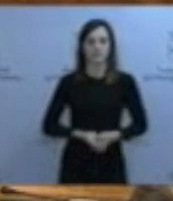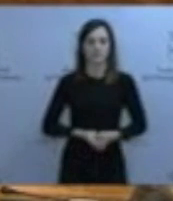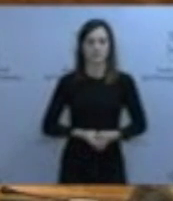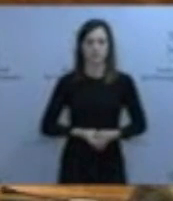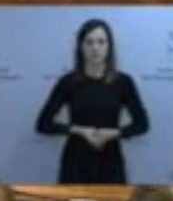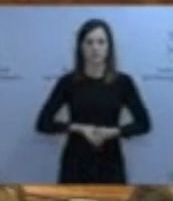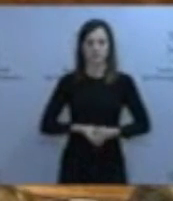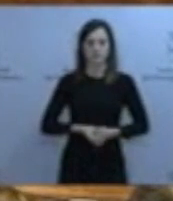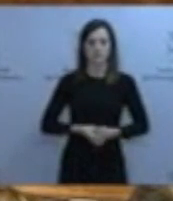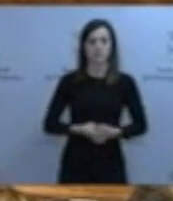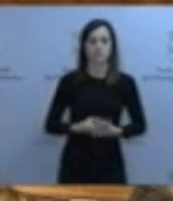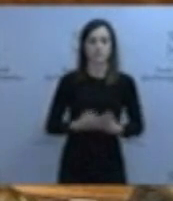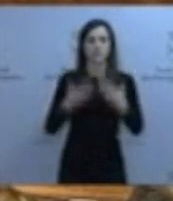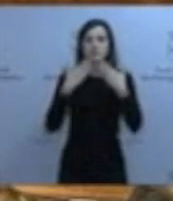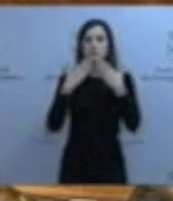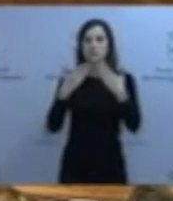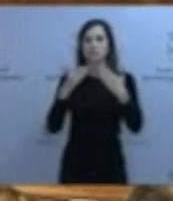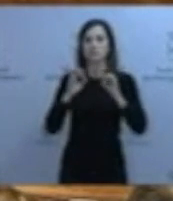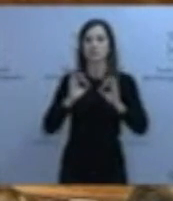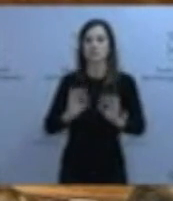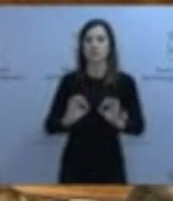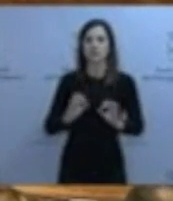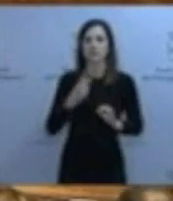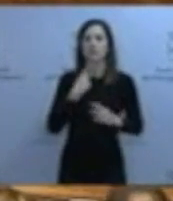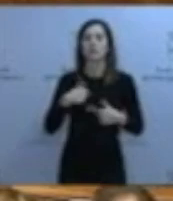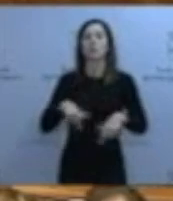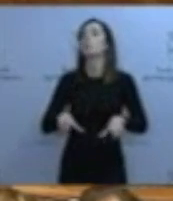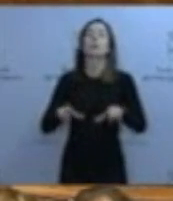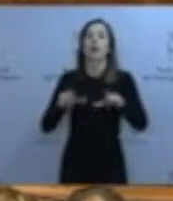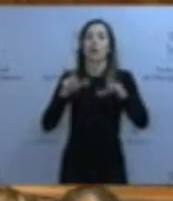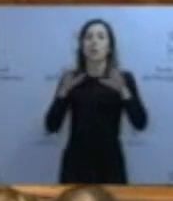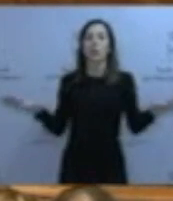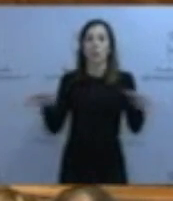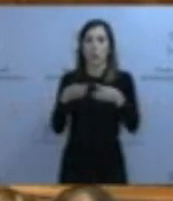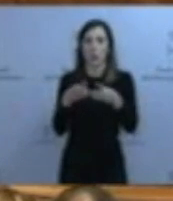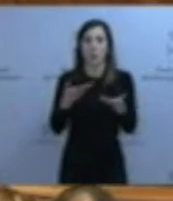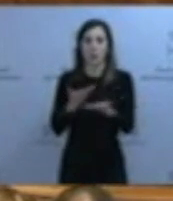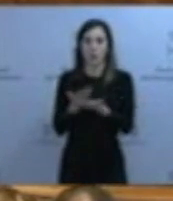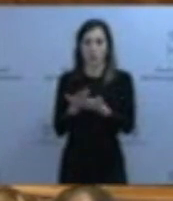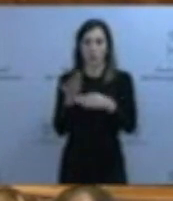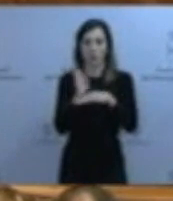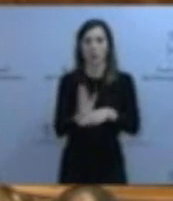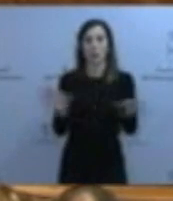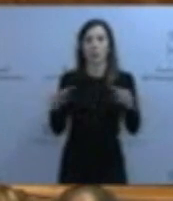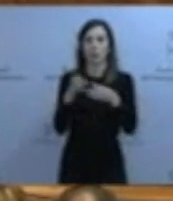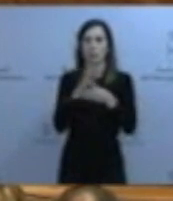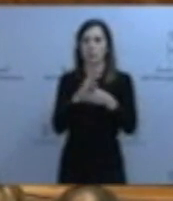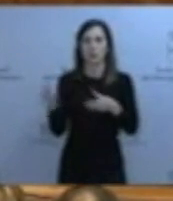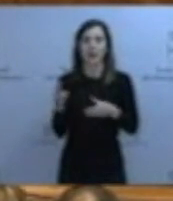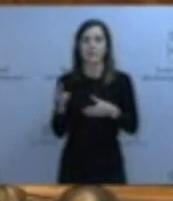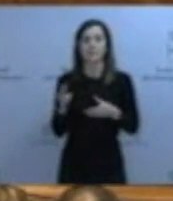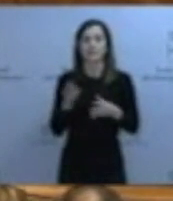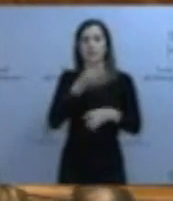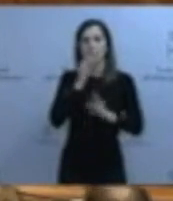Hola, buenos días. El portavoz del grupo proponente, el Partido Popular, ha comenzado